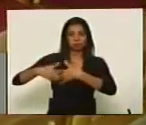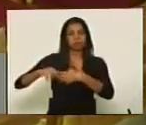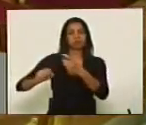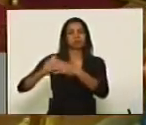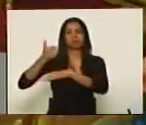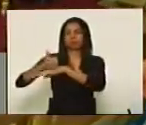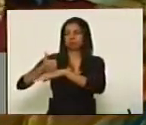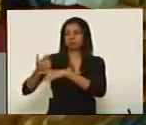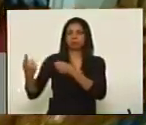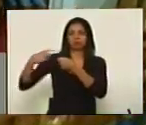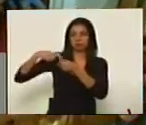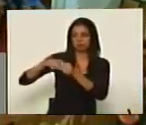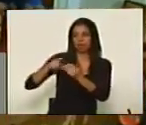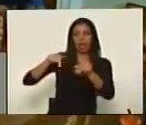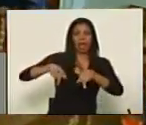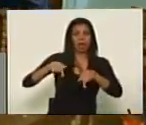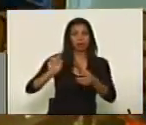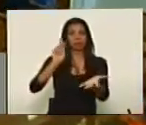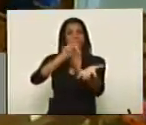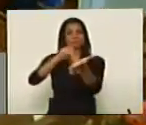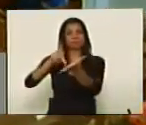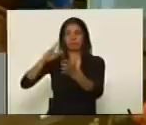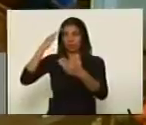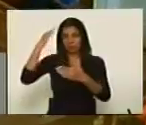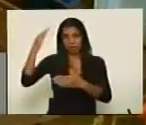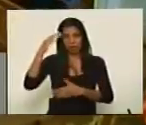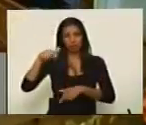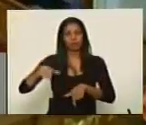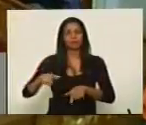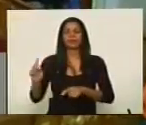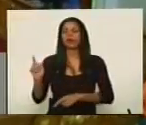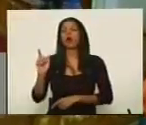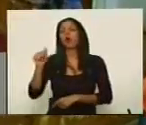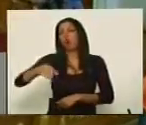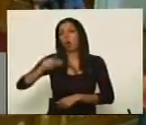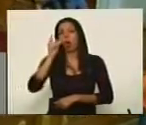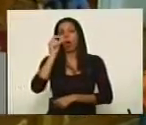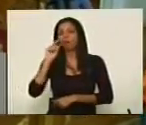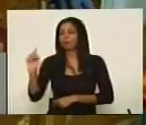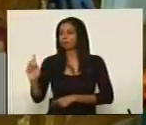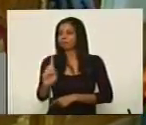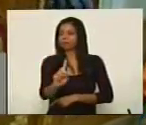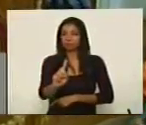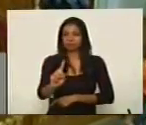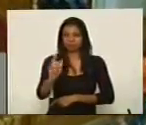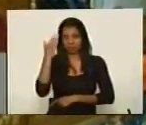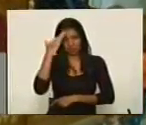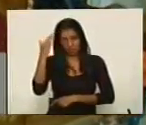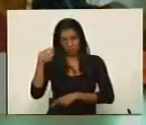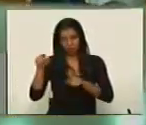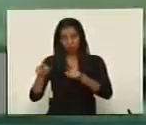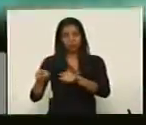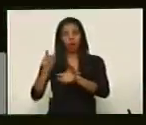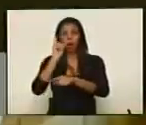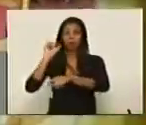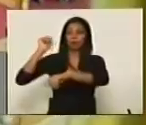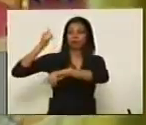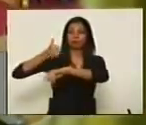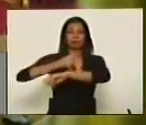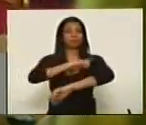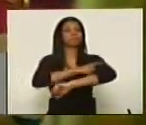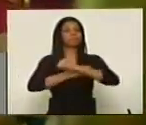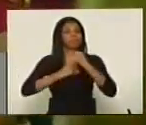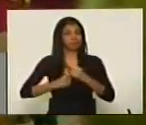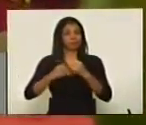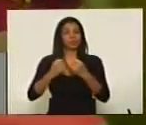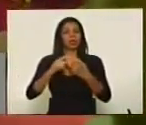están aquí presentes. Vamos a saludarlos. Se encuentra con nosotros Jonathan Gorsira, Intendente Nacional de Casas de